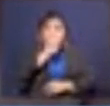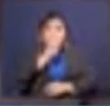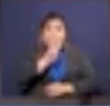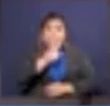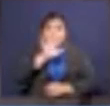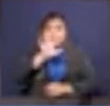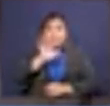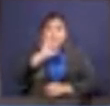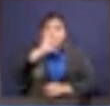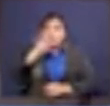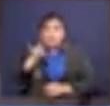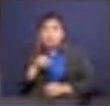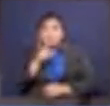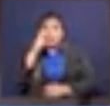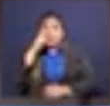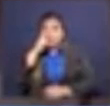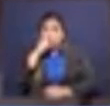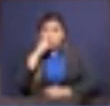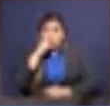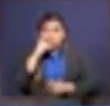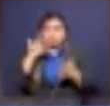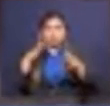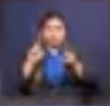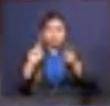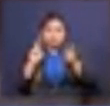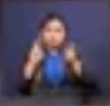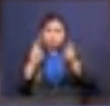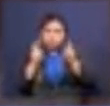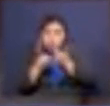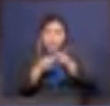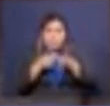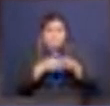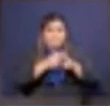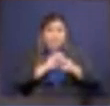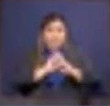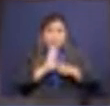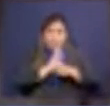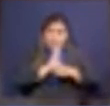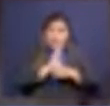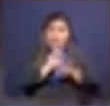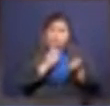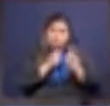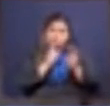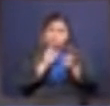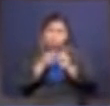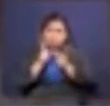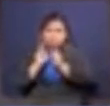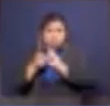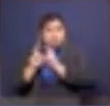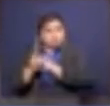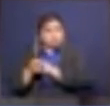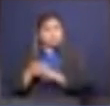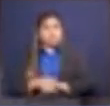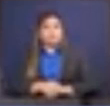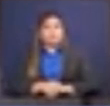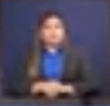junio se han modificado préstamos bancarios en diferentes